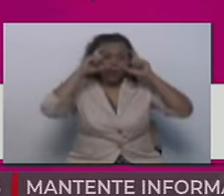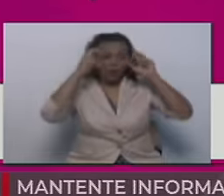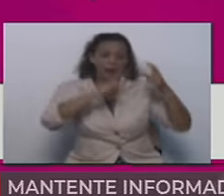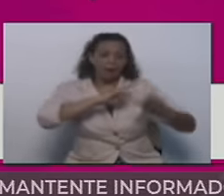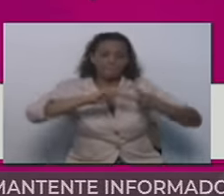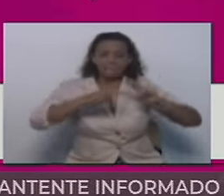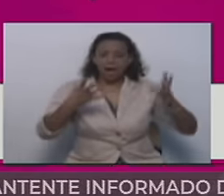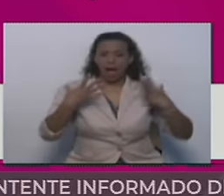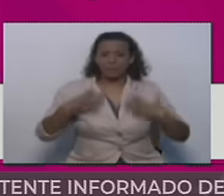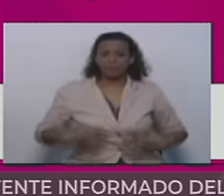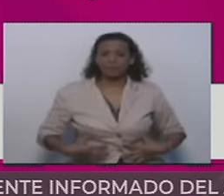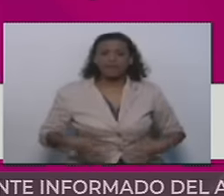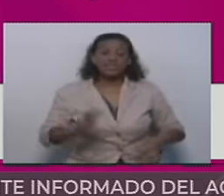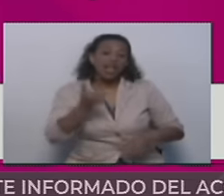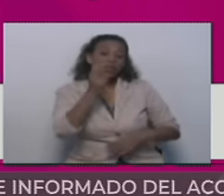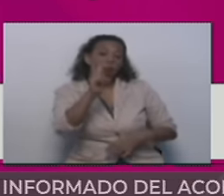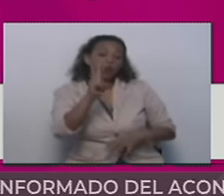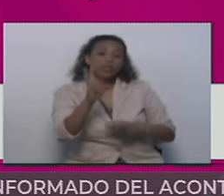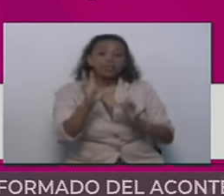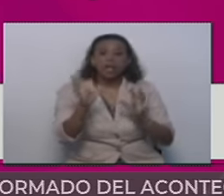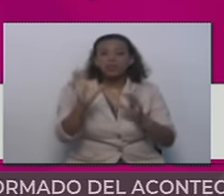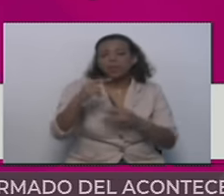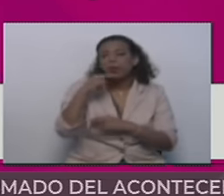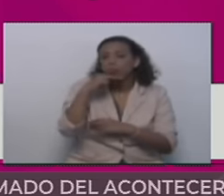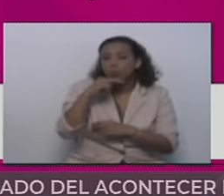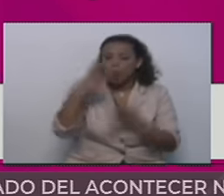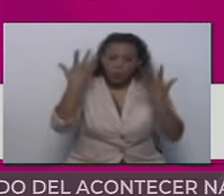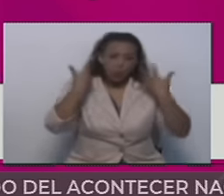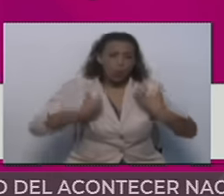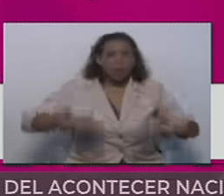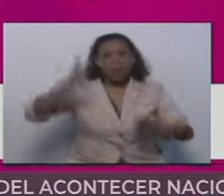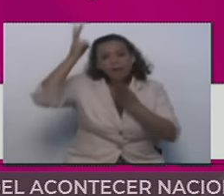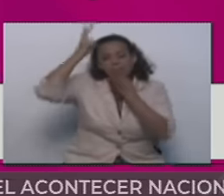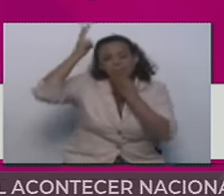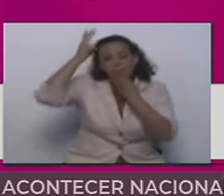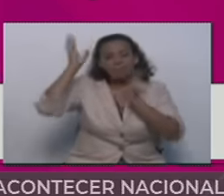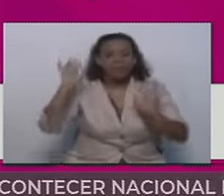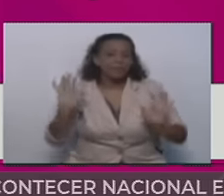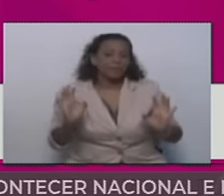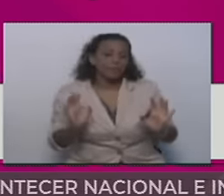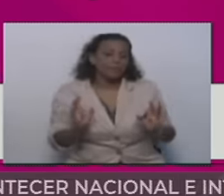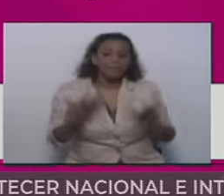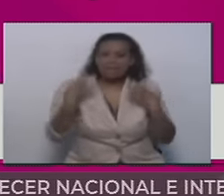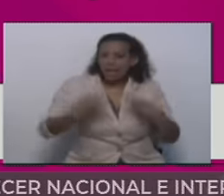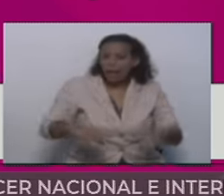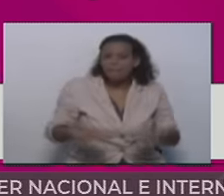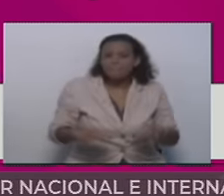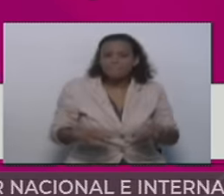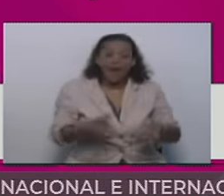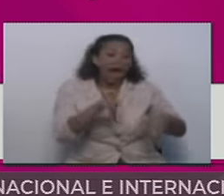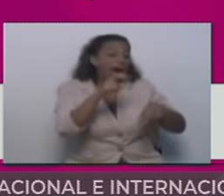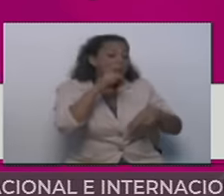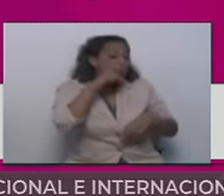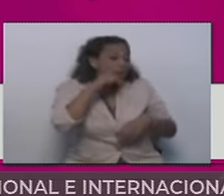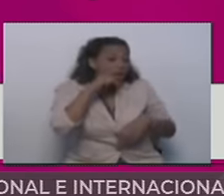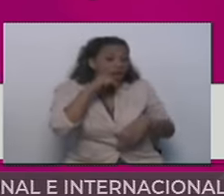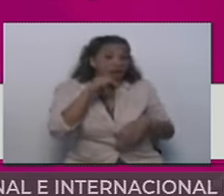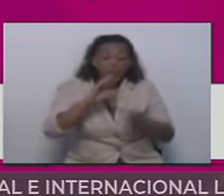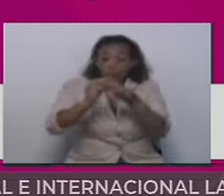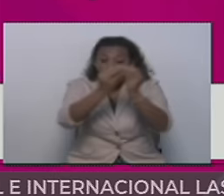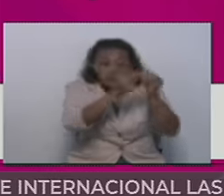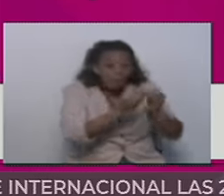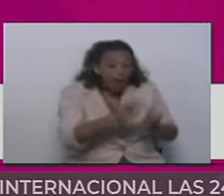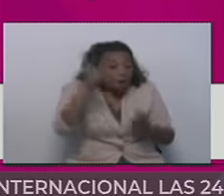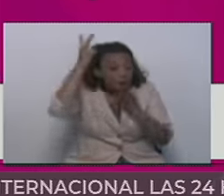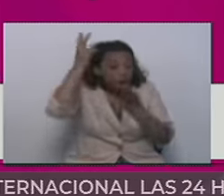paz. Si era 12 de octubre, ella se vestía de la resistencia indígena. Se llevaba a los nietos, los vestía de